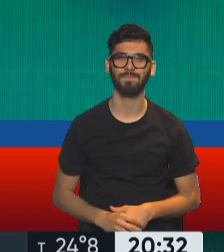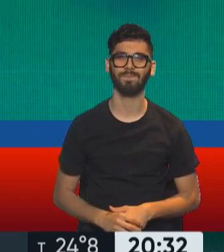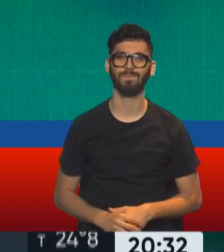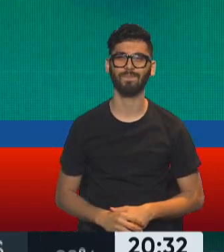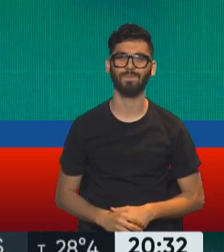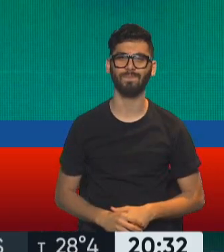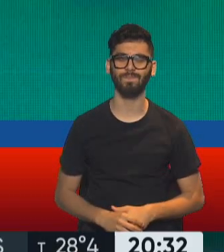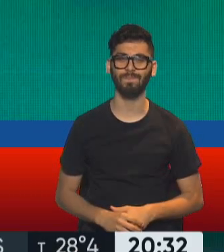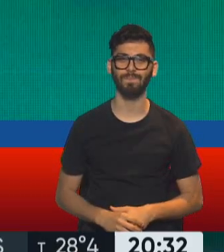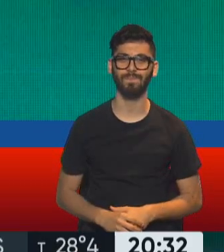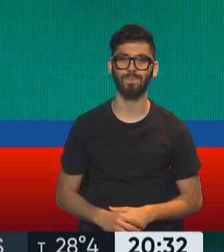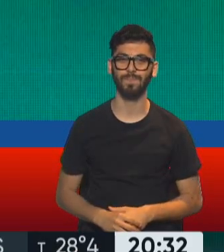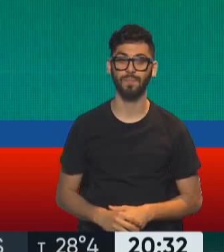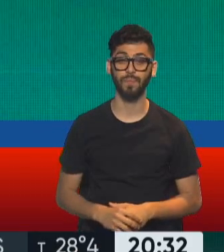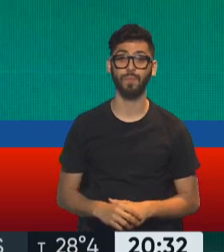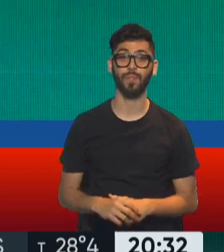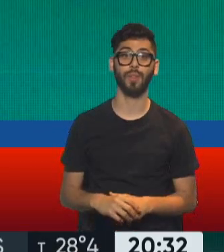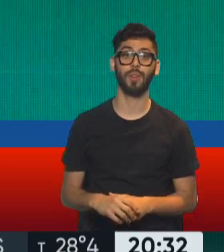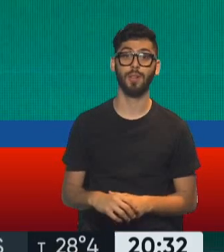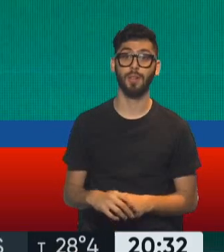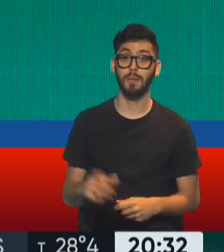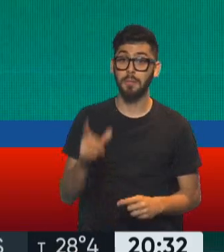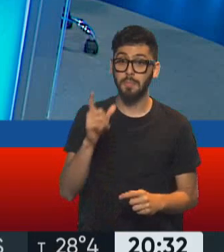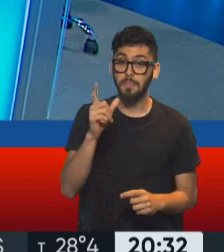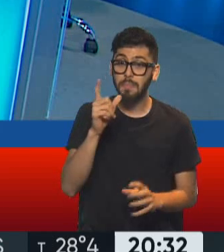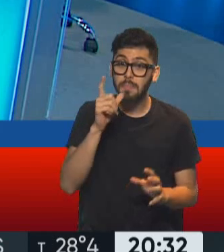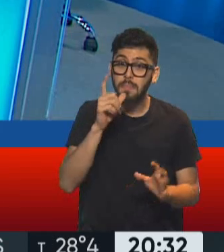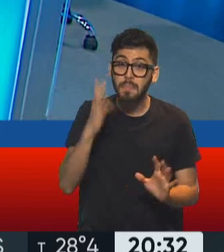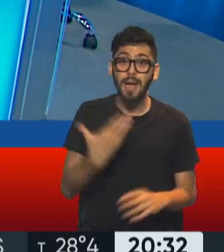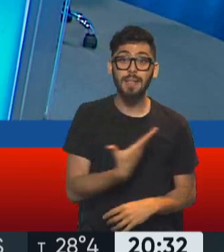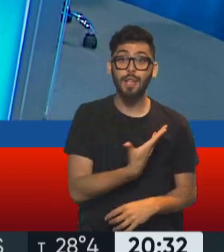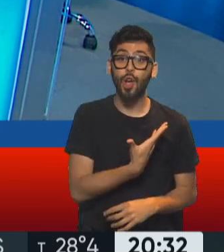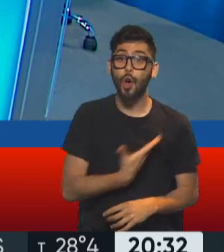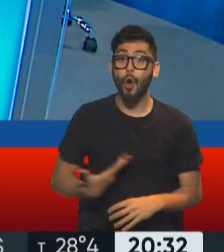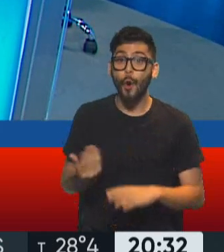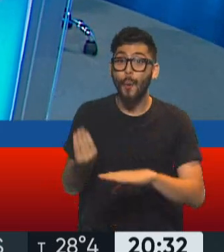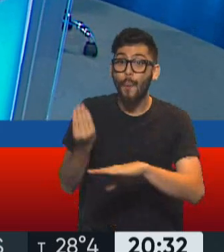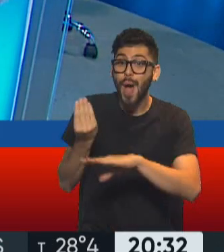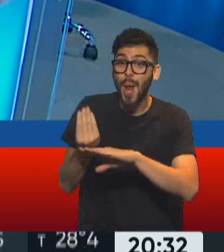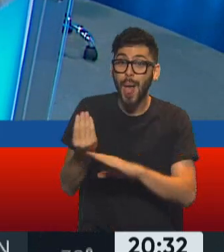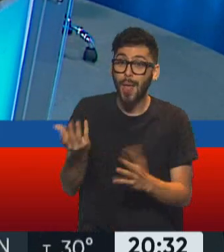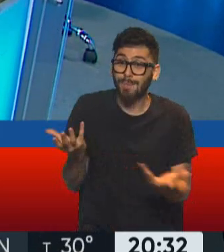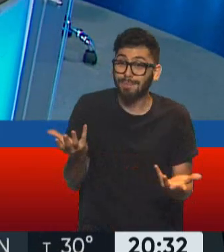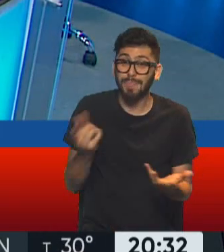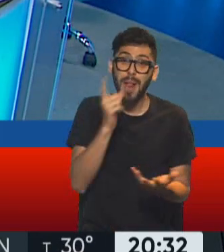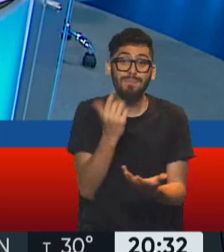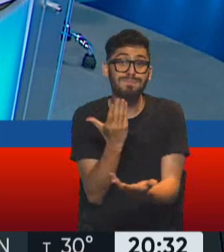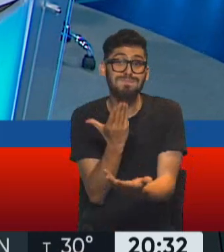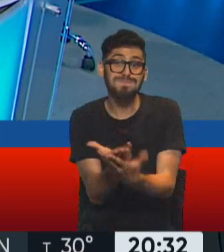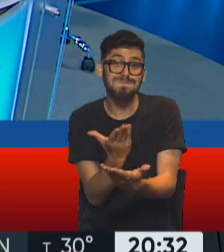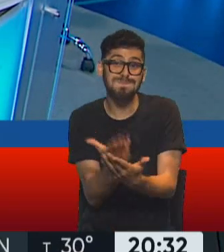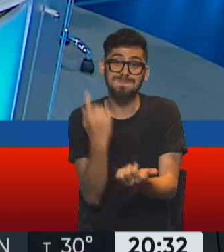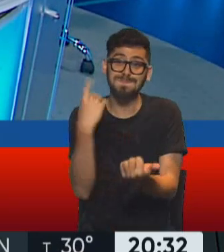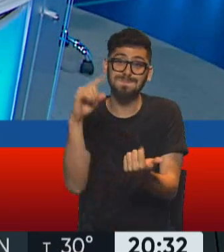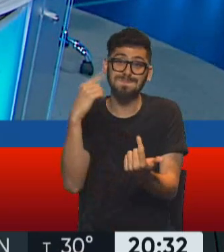Bueno, parecía candidato a gobernador Santilli, estamos... porque todo lo que proponía era una cosa, uno